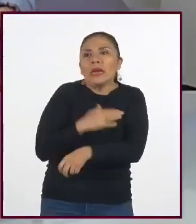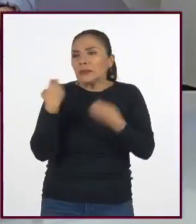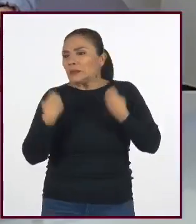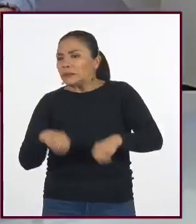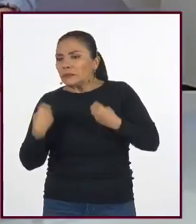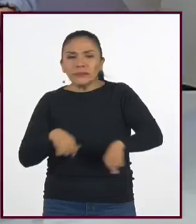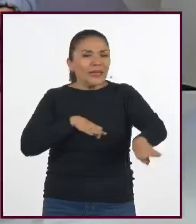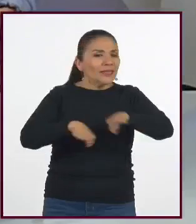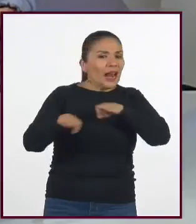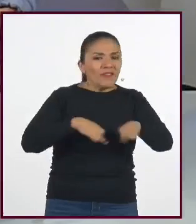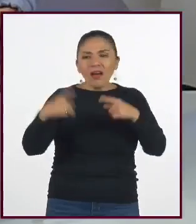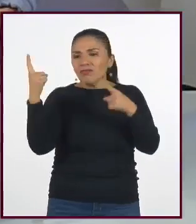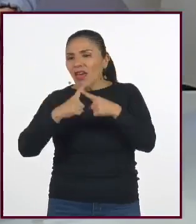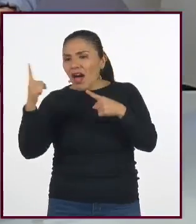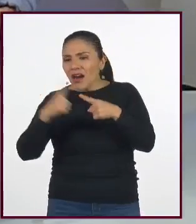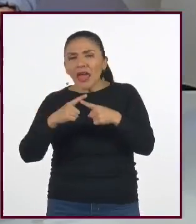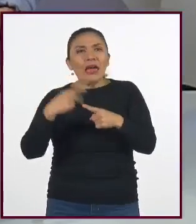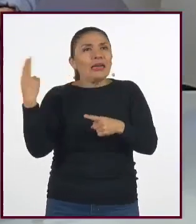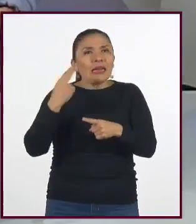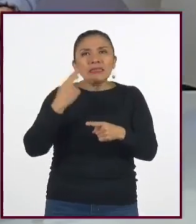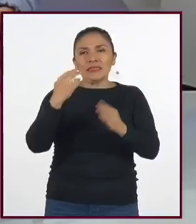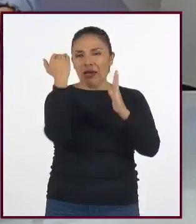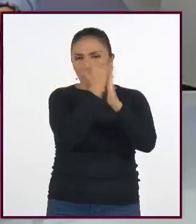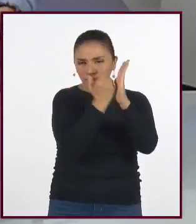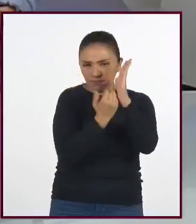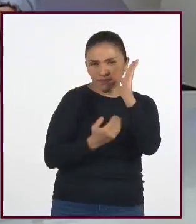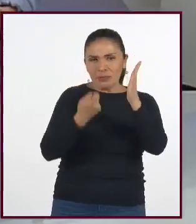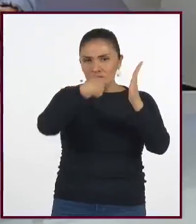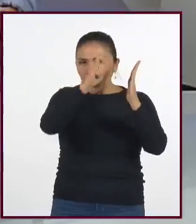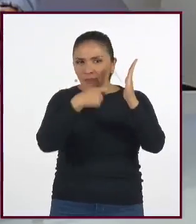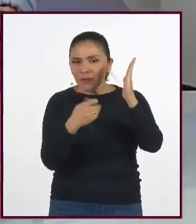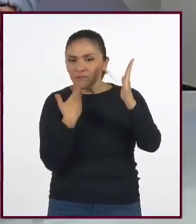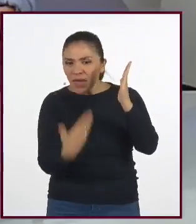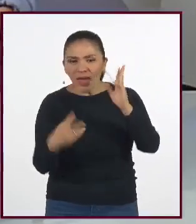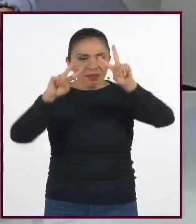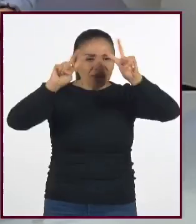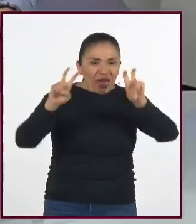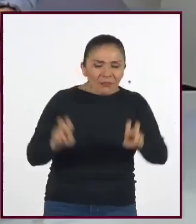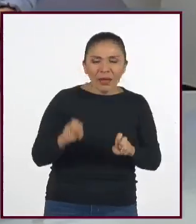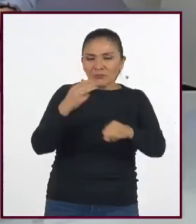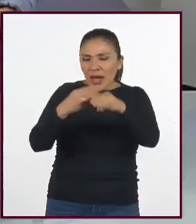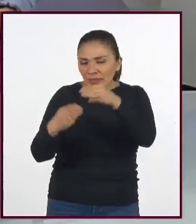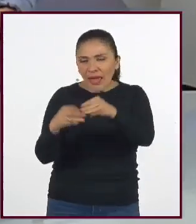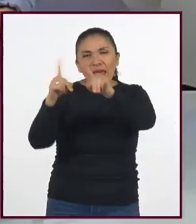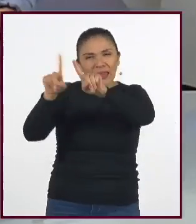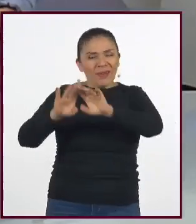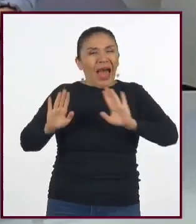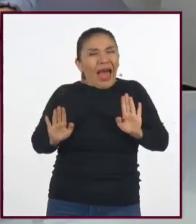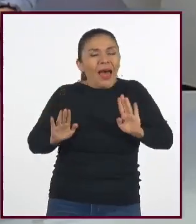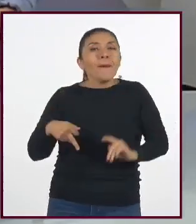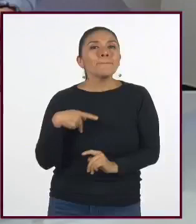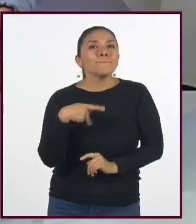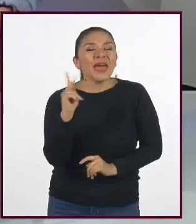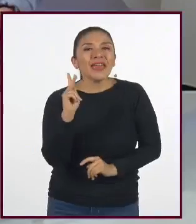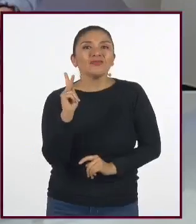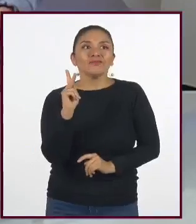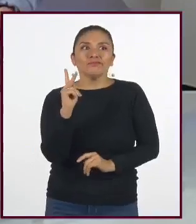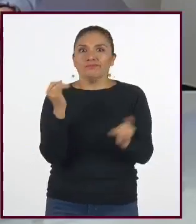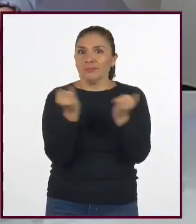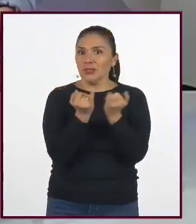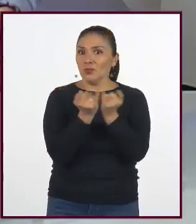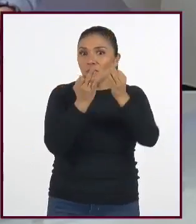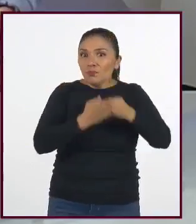tienen que llegar a objetivos de temas, de materias. Sin embargo, creo que vale muchísimo la